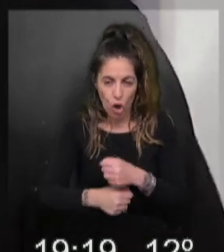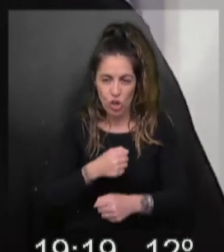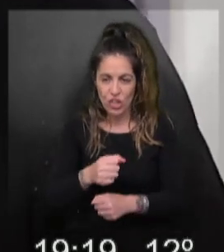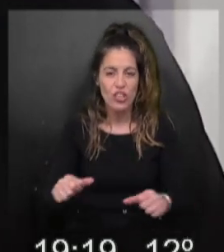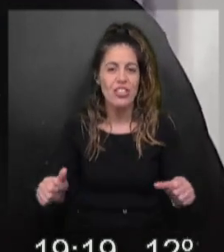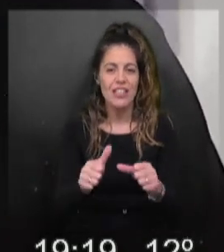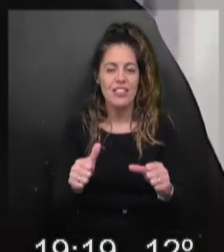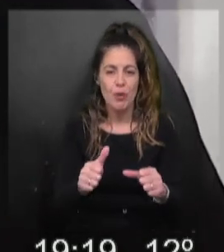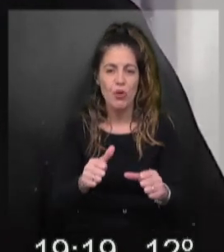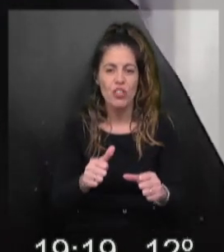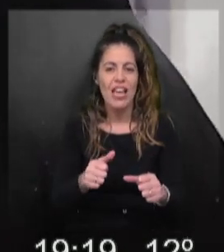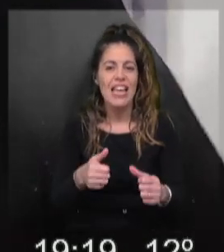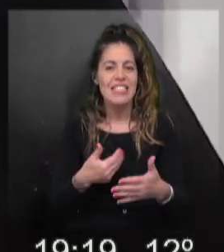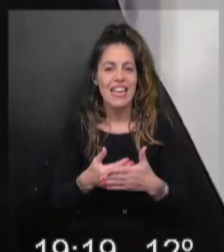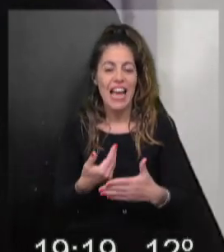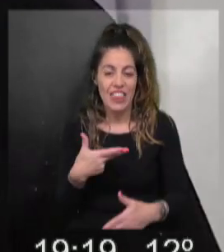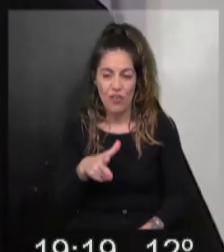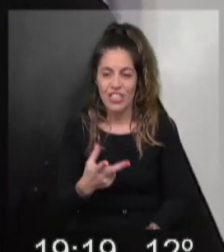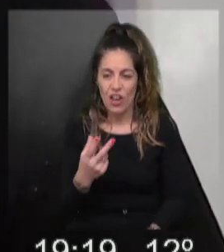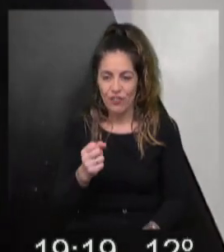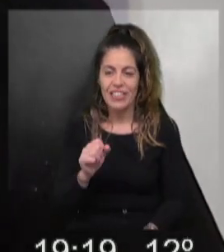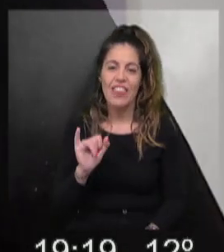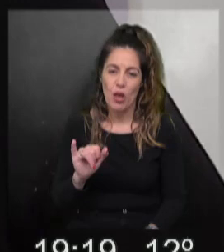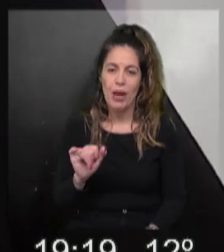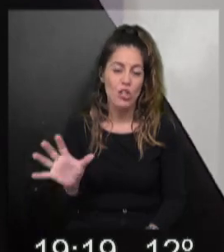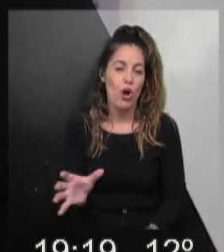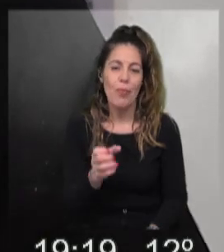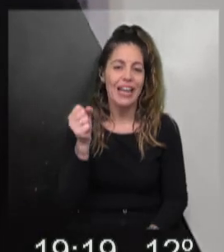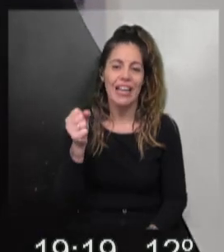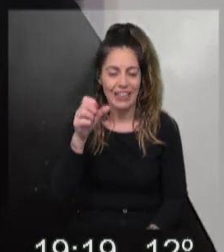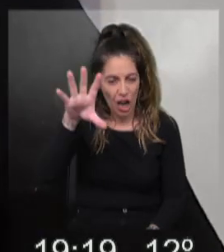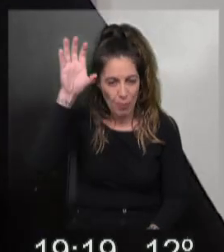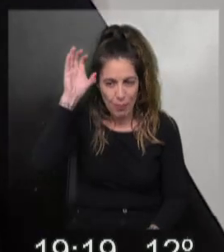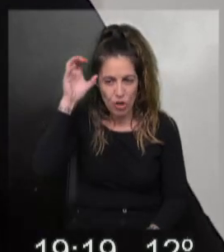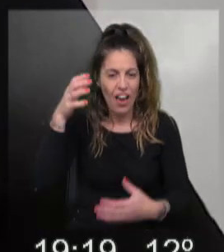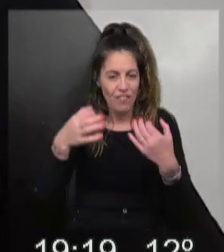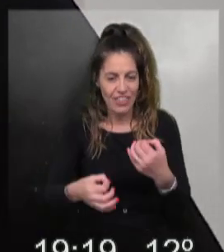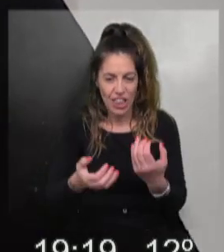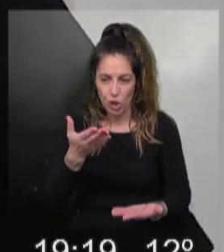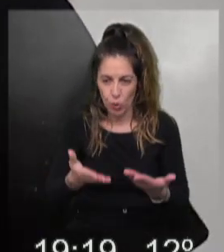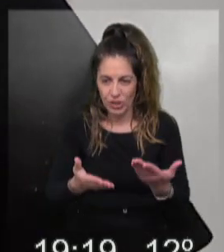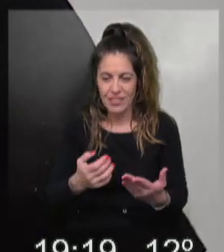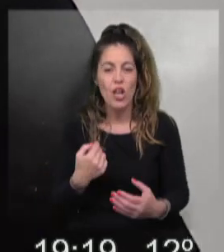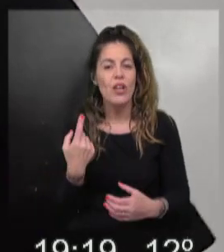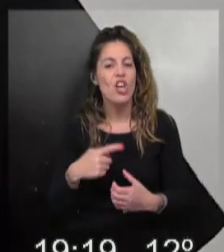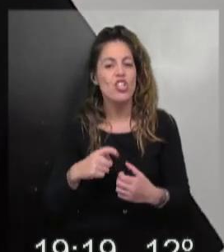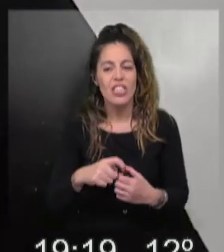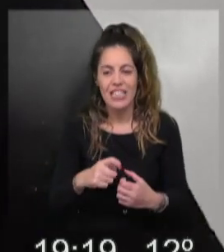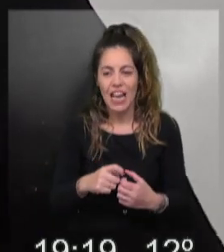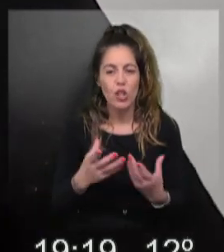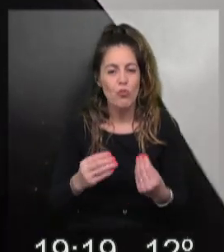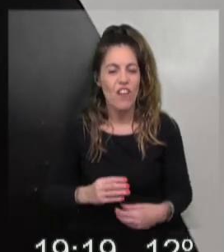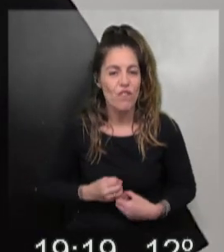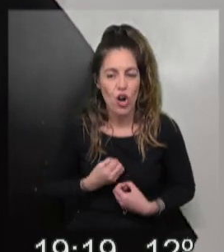en el marco del 20 de mayo alun actividad con respecto al rescate de la memoria de la verdad de la justicia nuestro sindicato es un sindicato con mucha